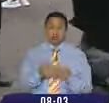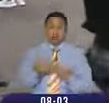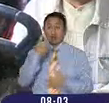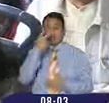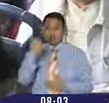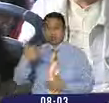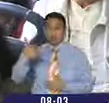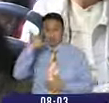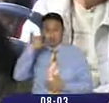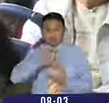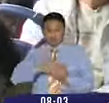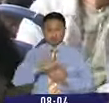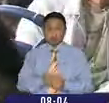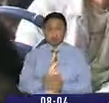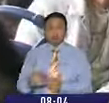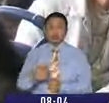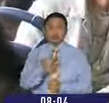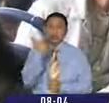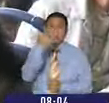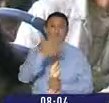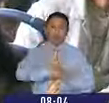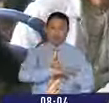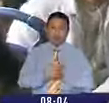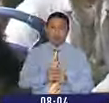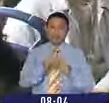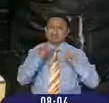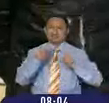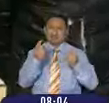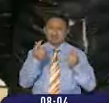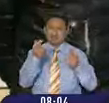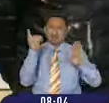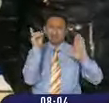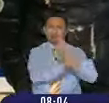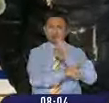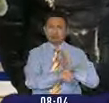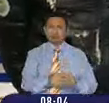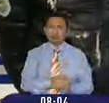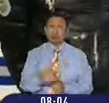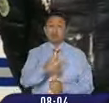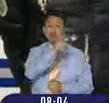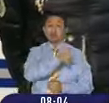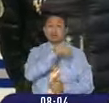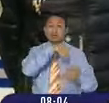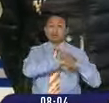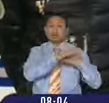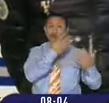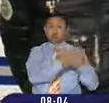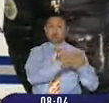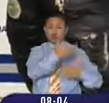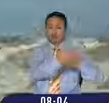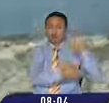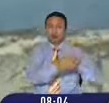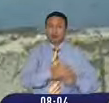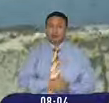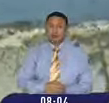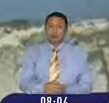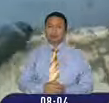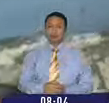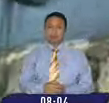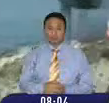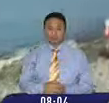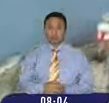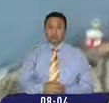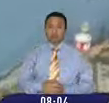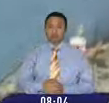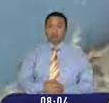la vista y, en caso de ser víctima de un atraco, realizar las respectivas denuncias para que los detenidos sean judicializados.